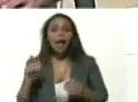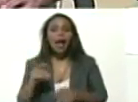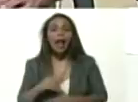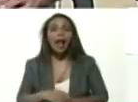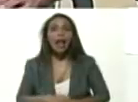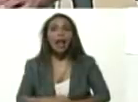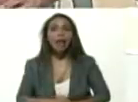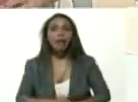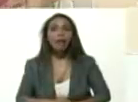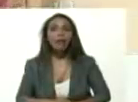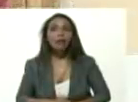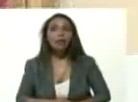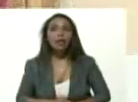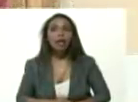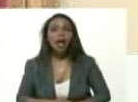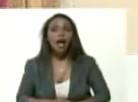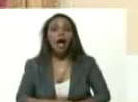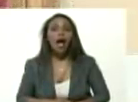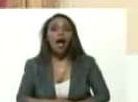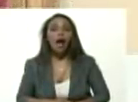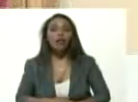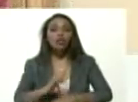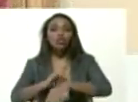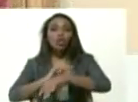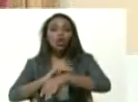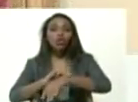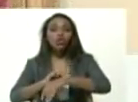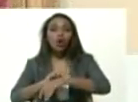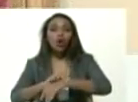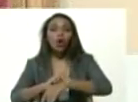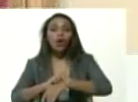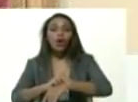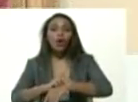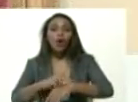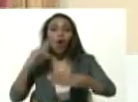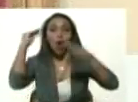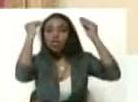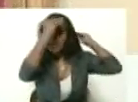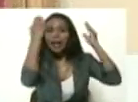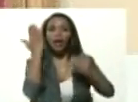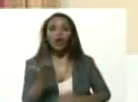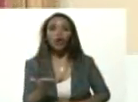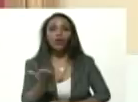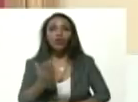del pueblo. Le pido a José Gregorio sus bendiciones de salud para nuestro pueblo.